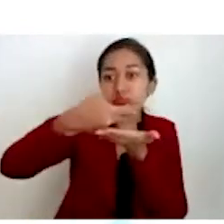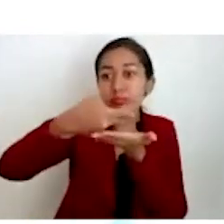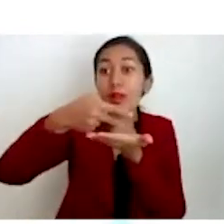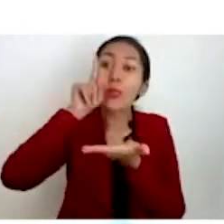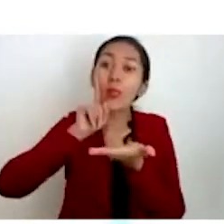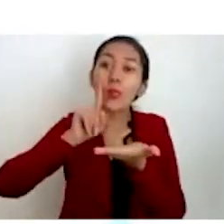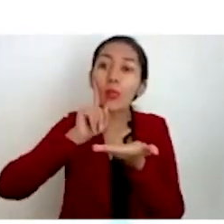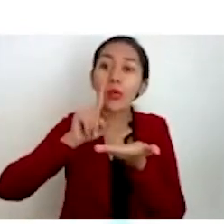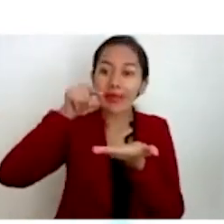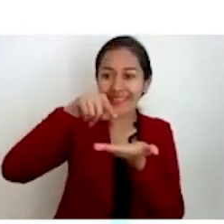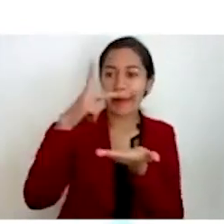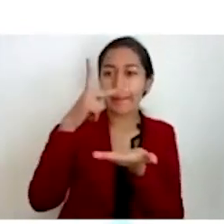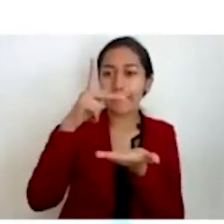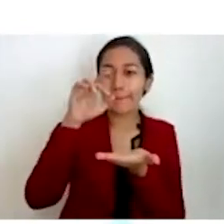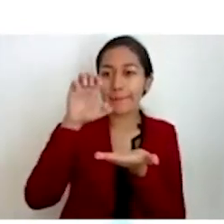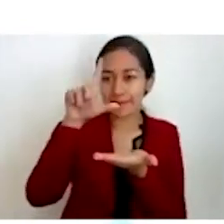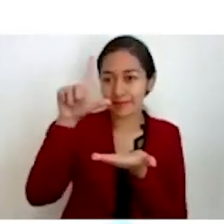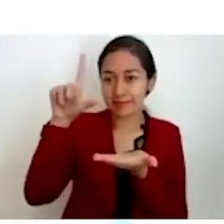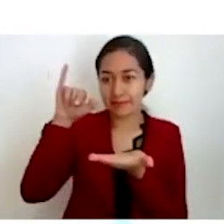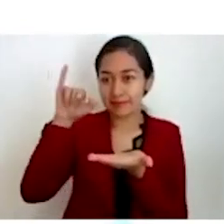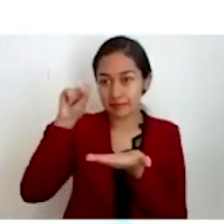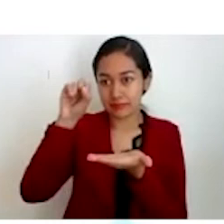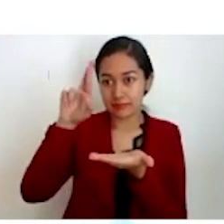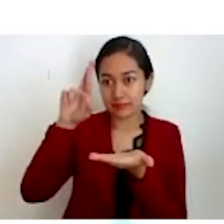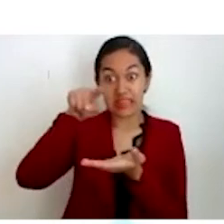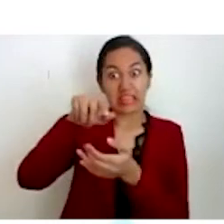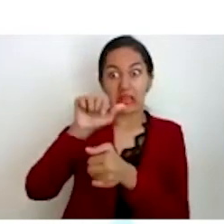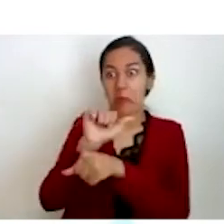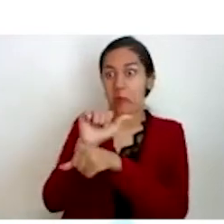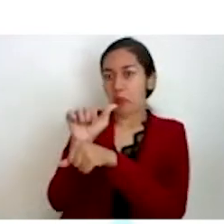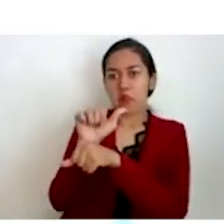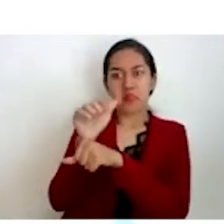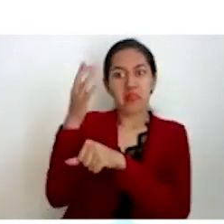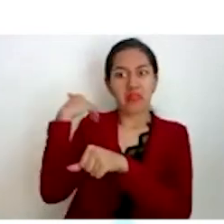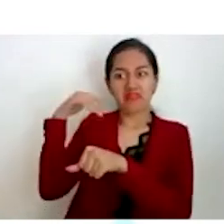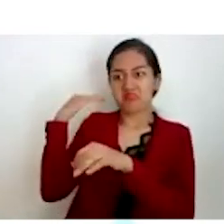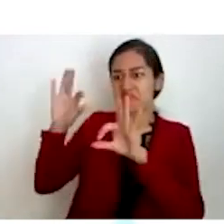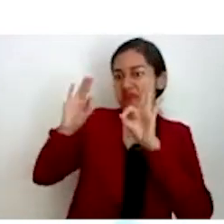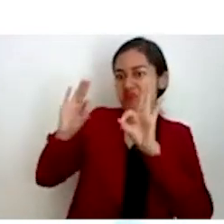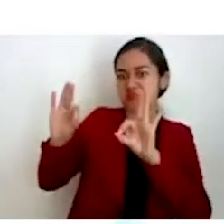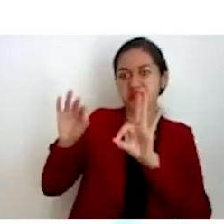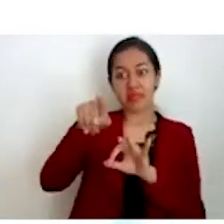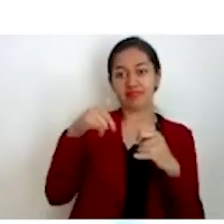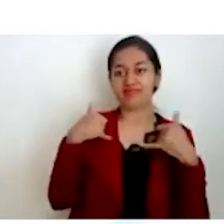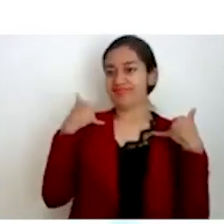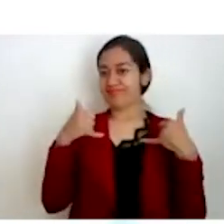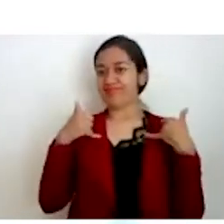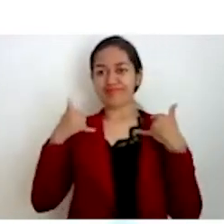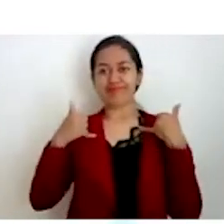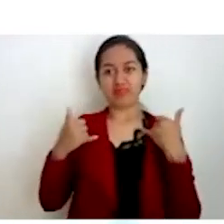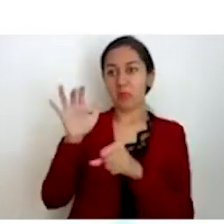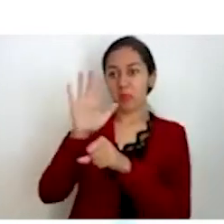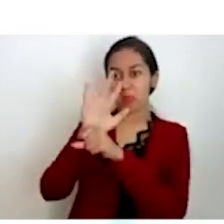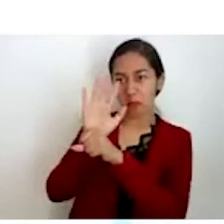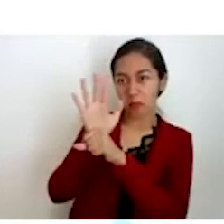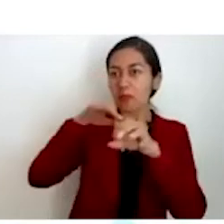Pellicer, una gran actriz que desde esta época muy joven ella empezó su carrera cinematográfica y